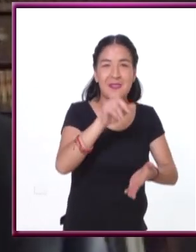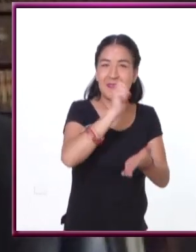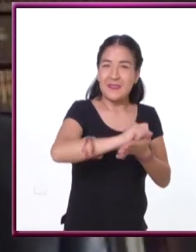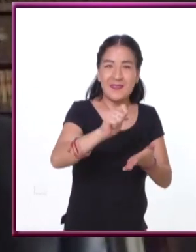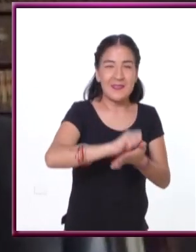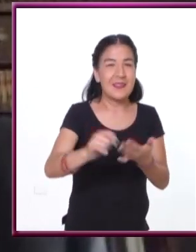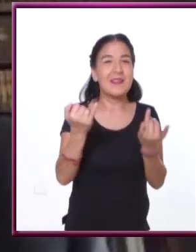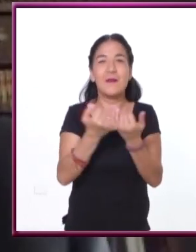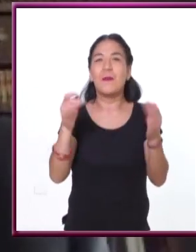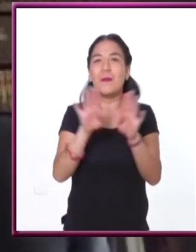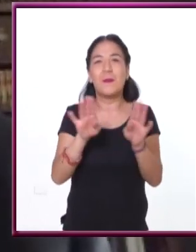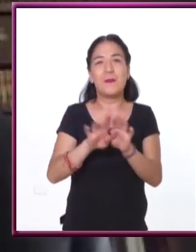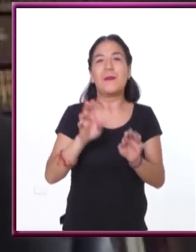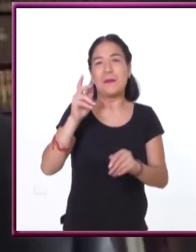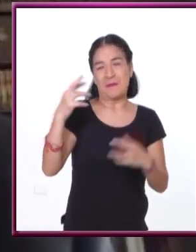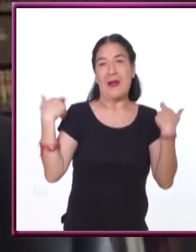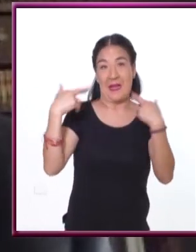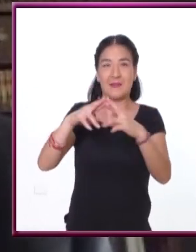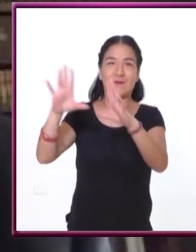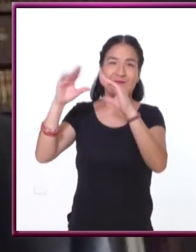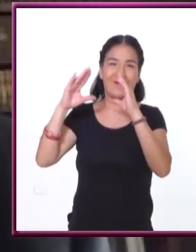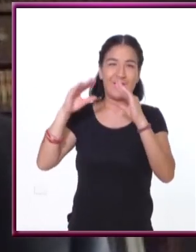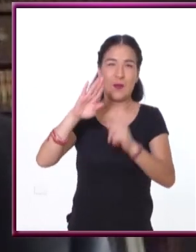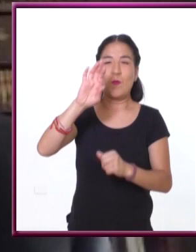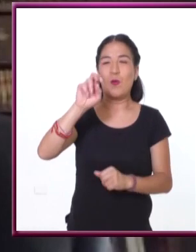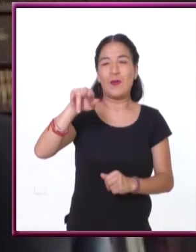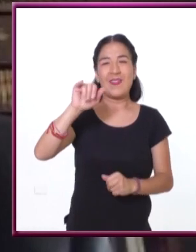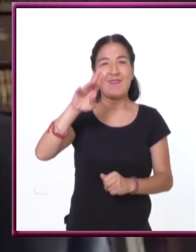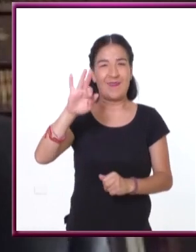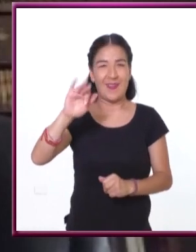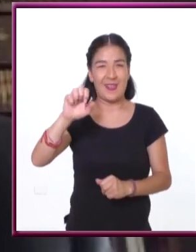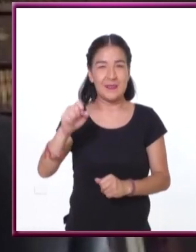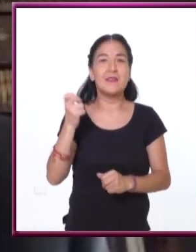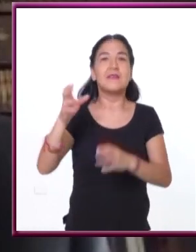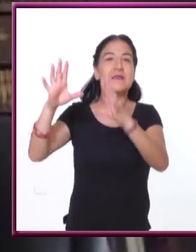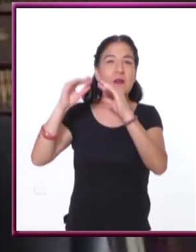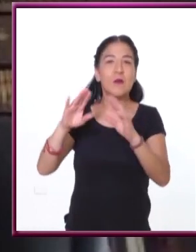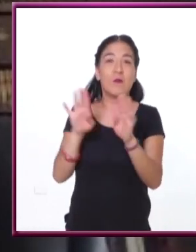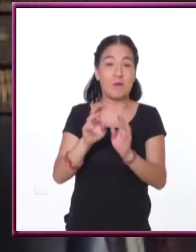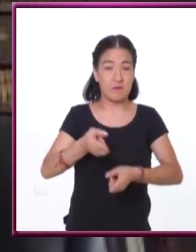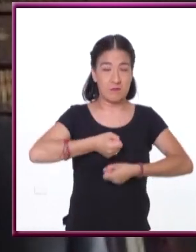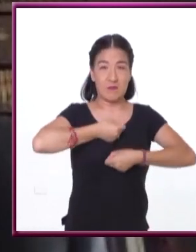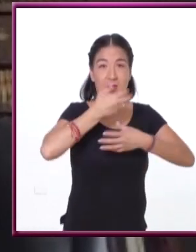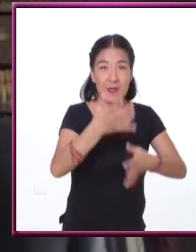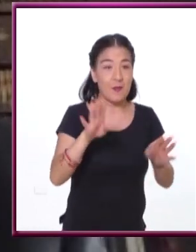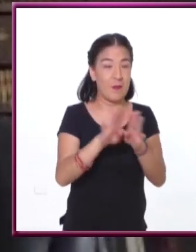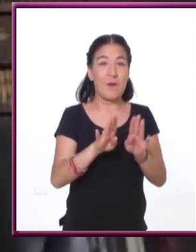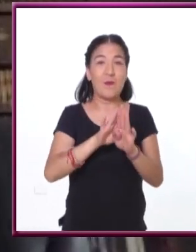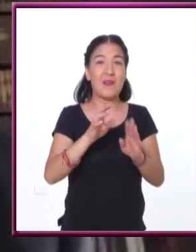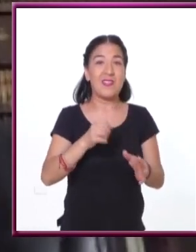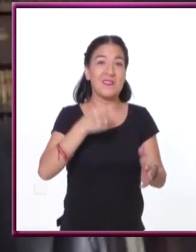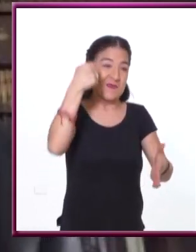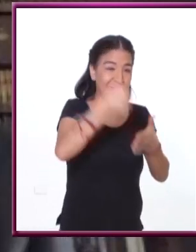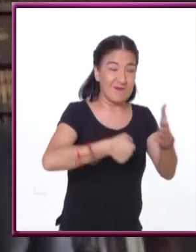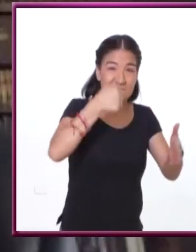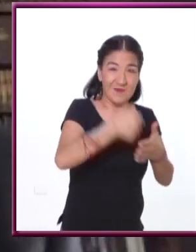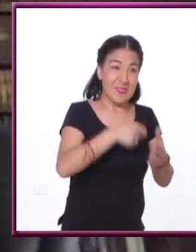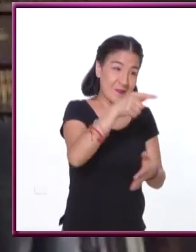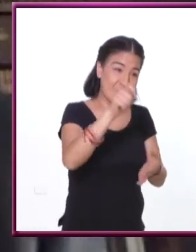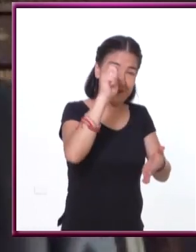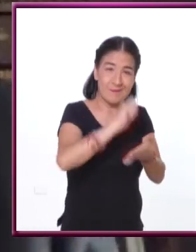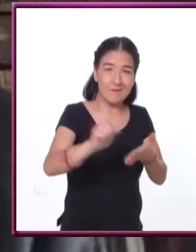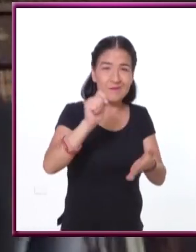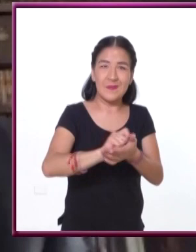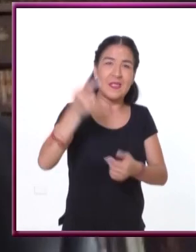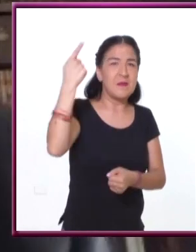maestro Bonifaz y eso es lo que pretendo. La poesía nadie lo obliga a uno a